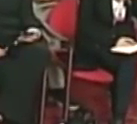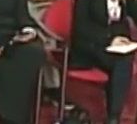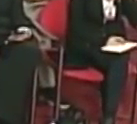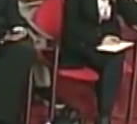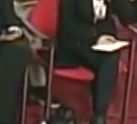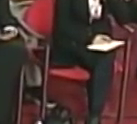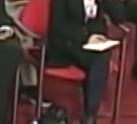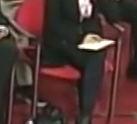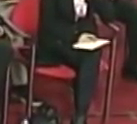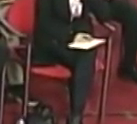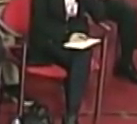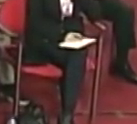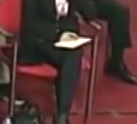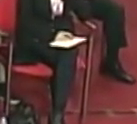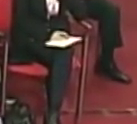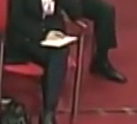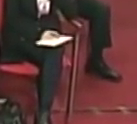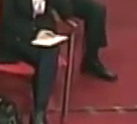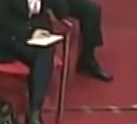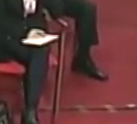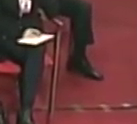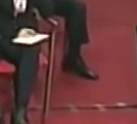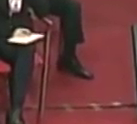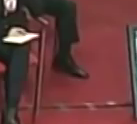Más allá de mentir.